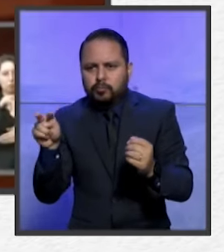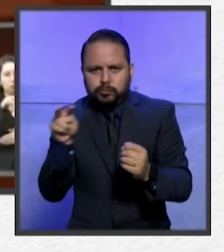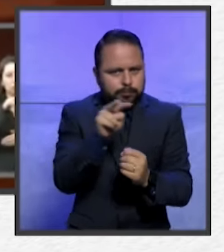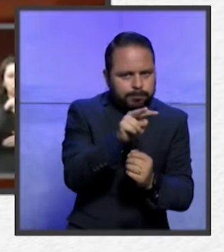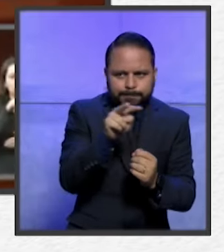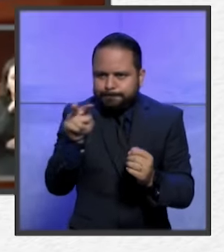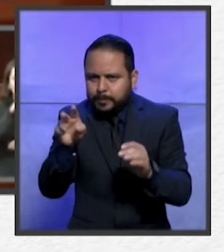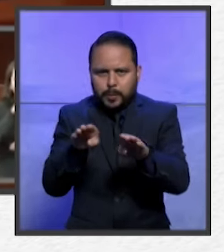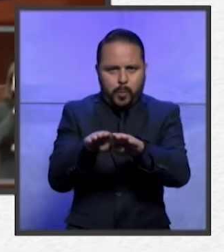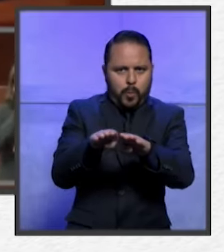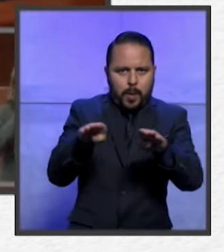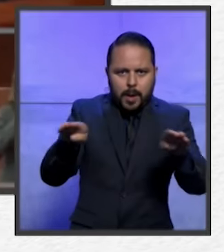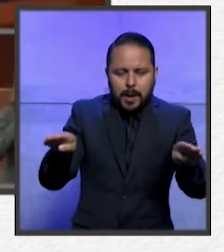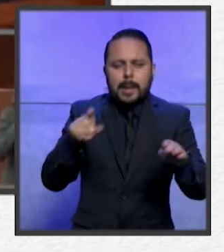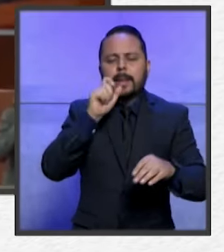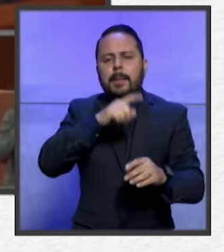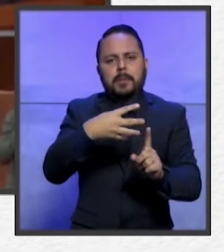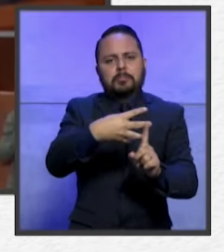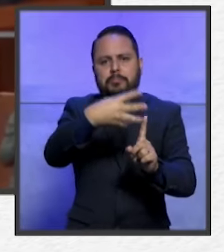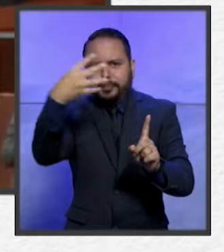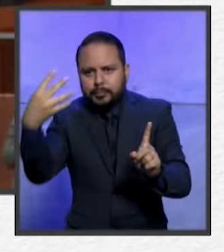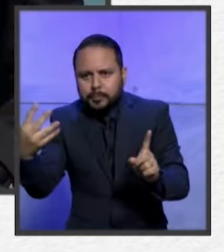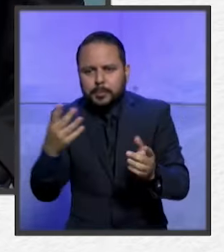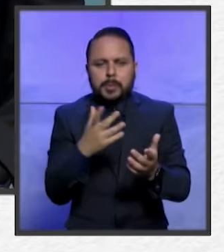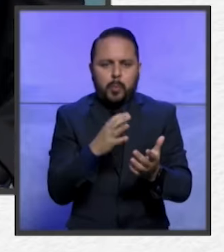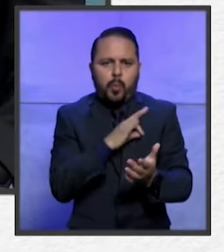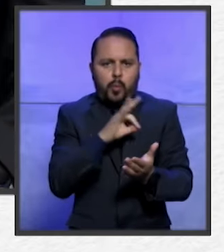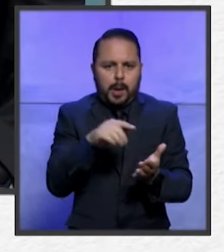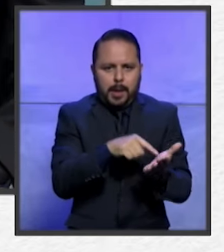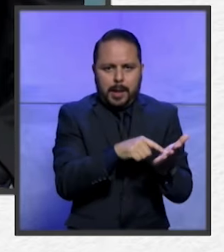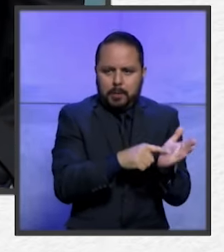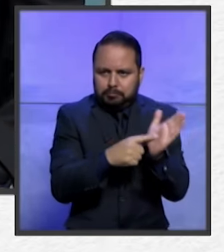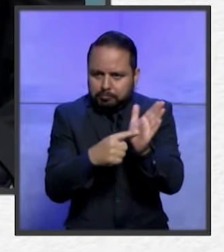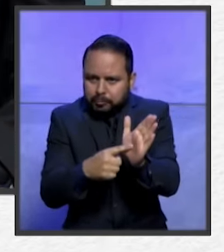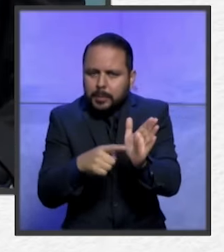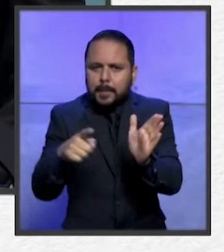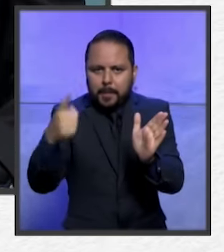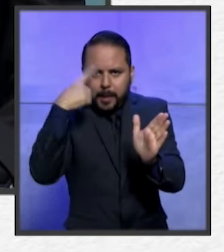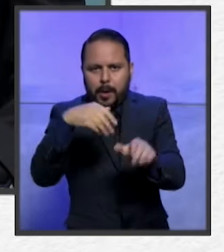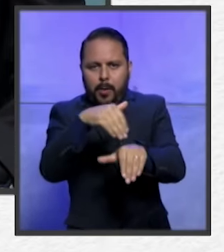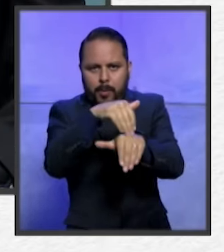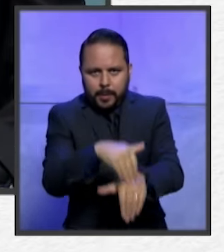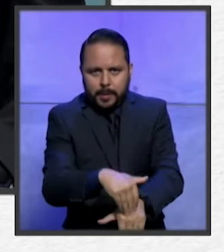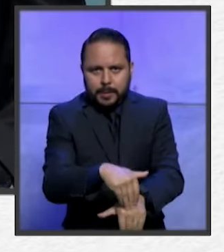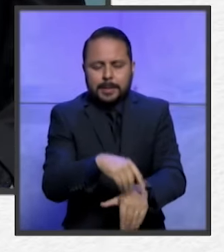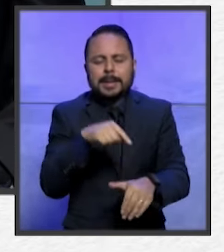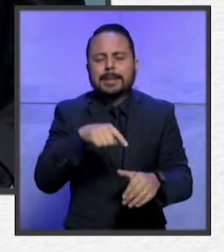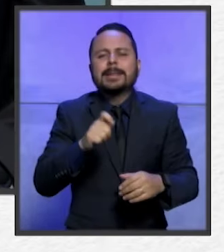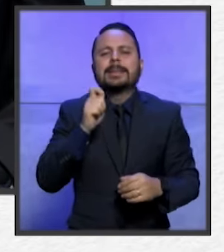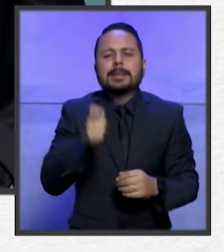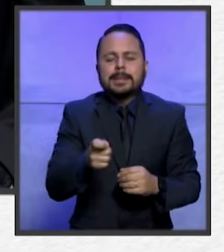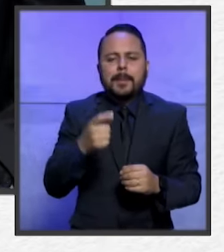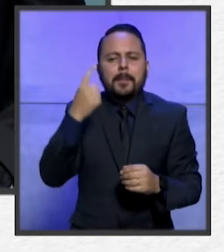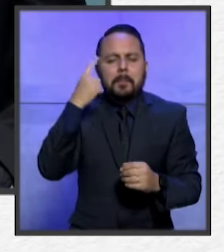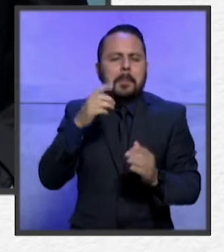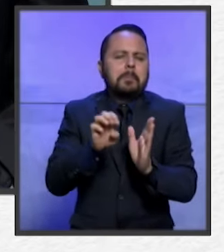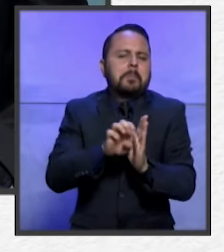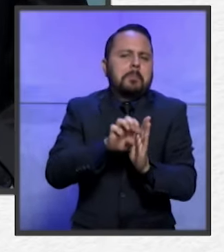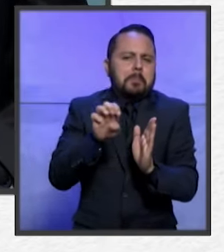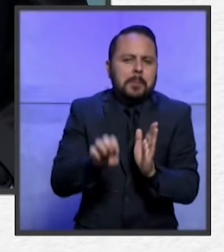y a personas de la diversidad sexual entre otros aspectos que que tiene que ver